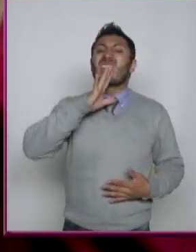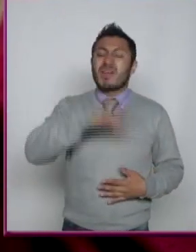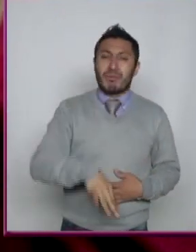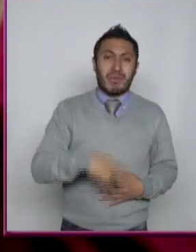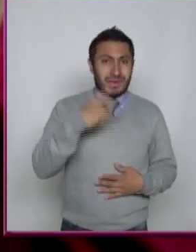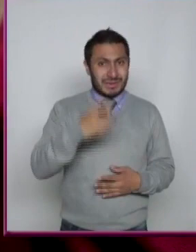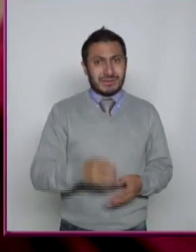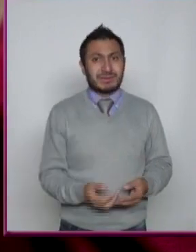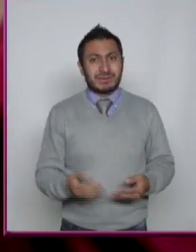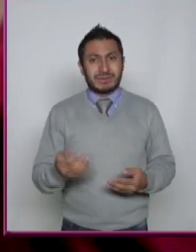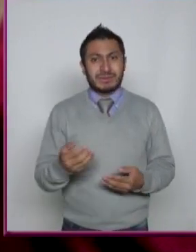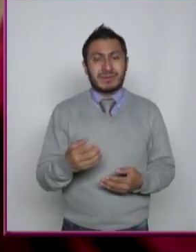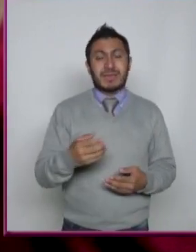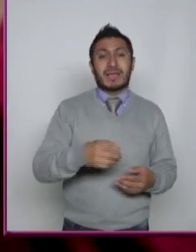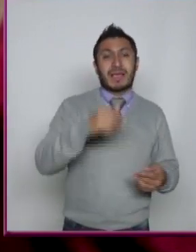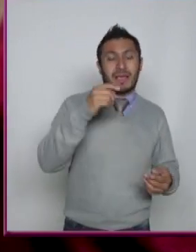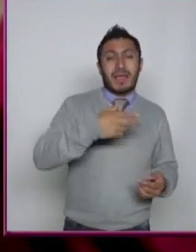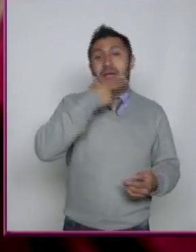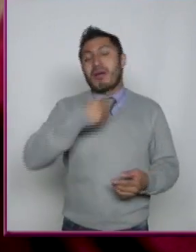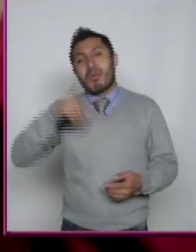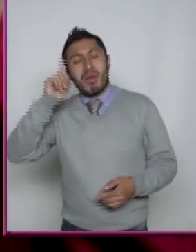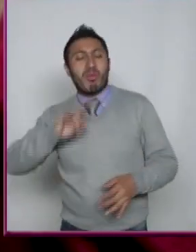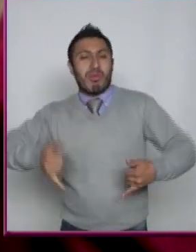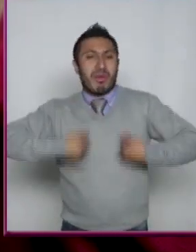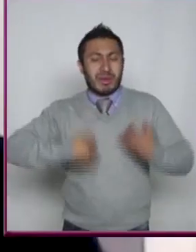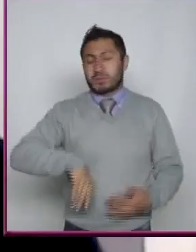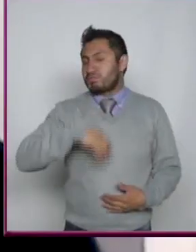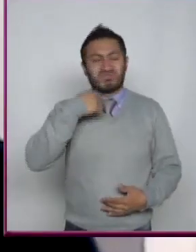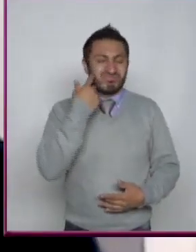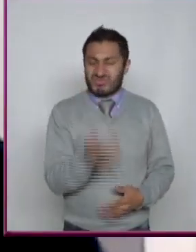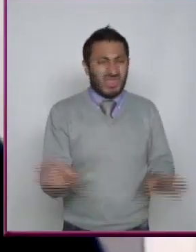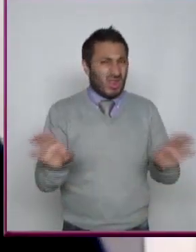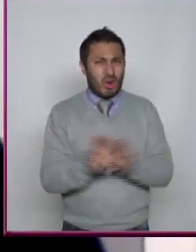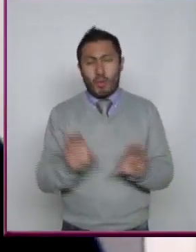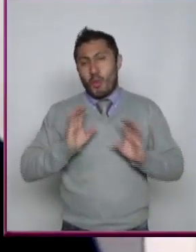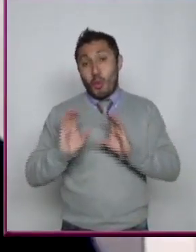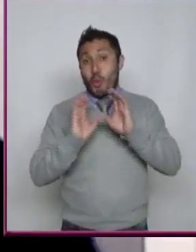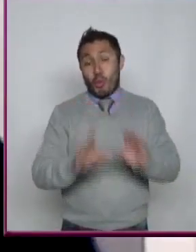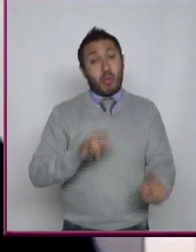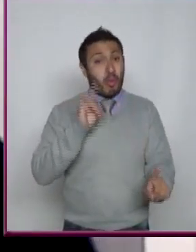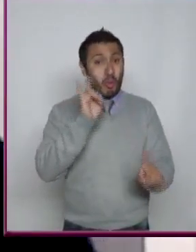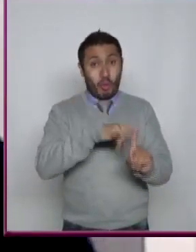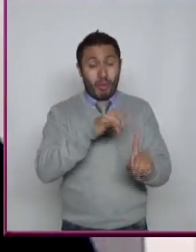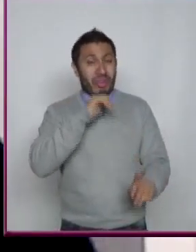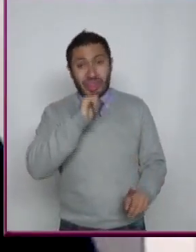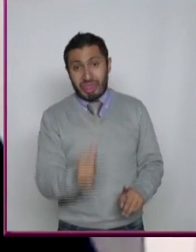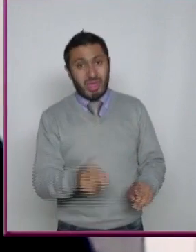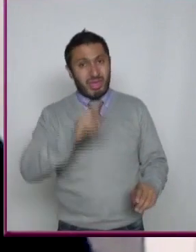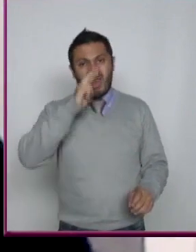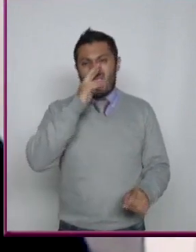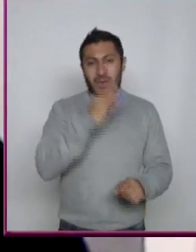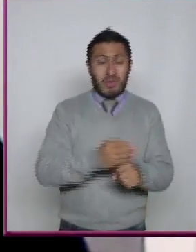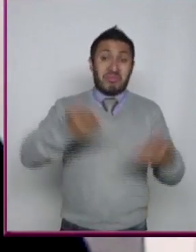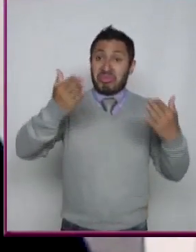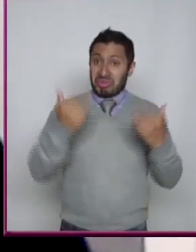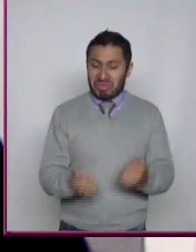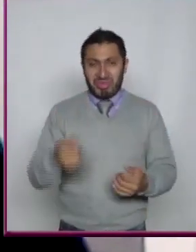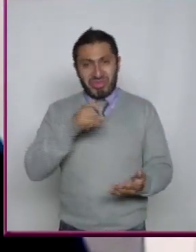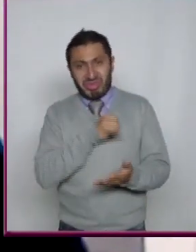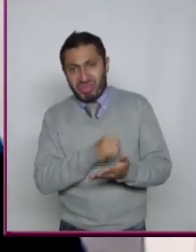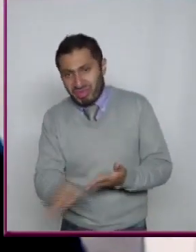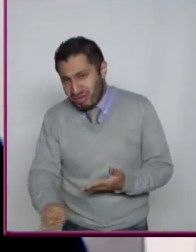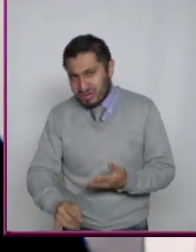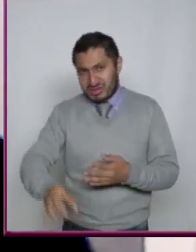estigma de que los y las jóvenes no se quieren cuidar, no se quieren proteger, son irresponsables, no saben lo que hacen, toman